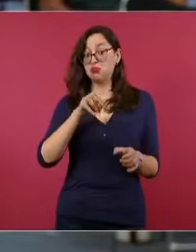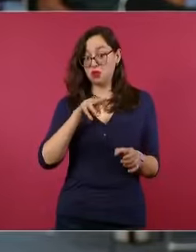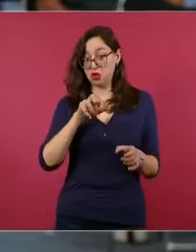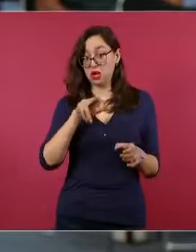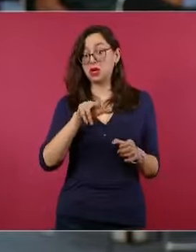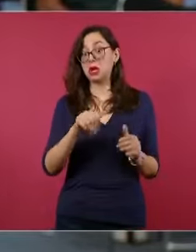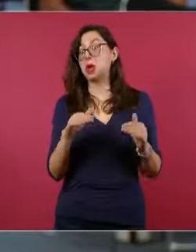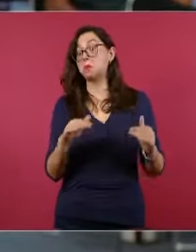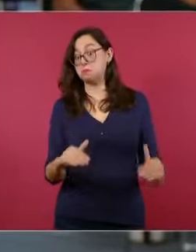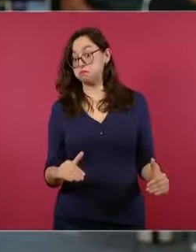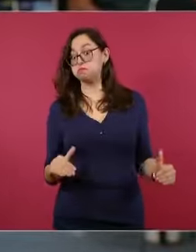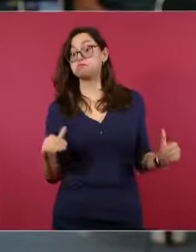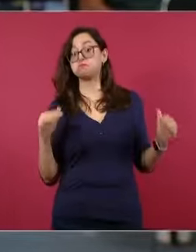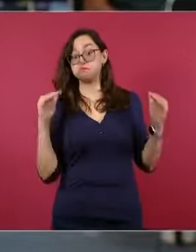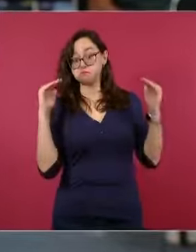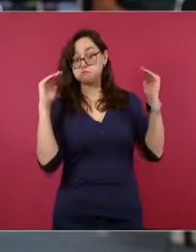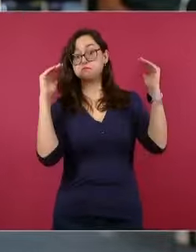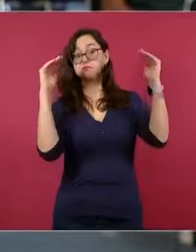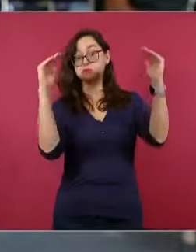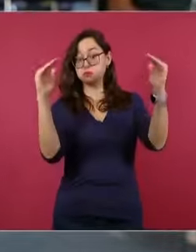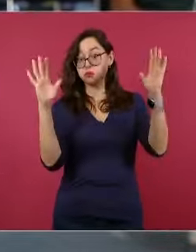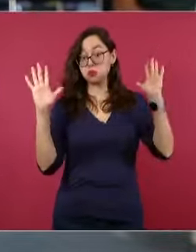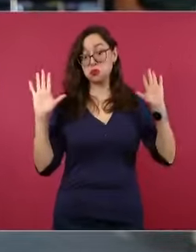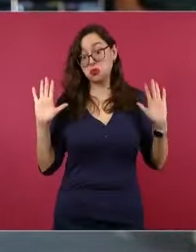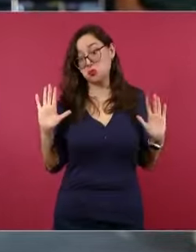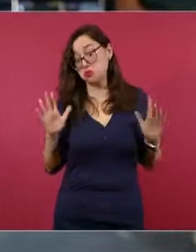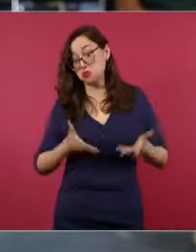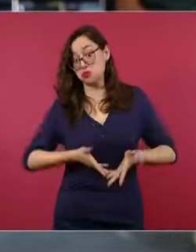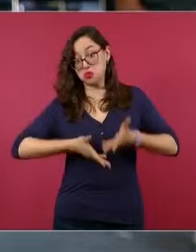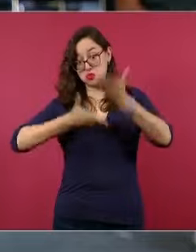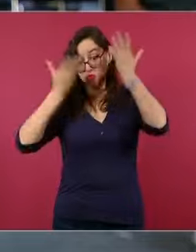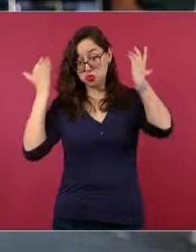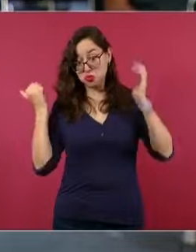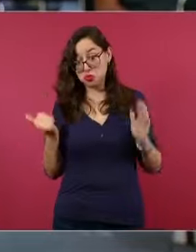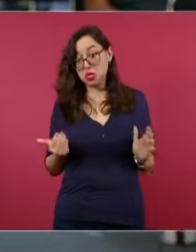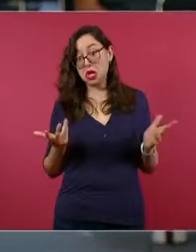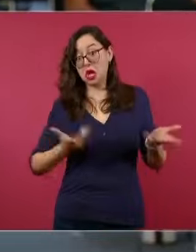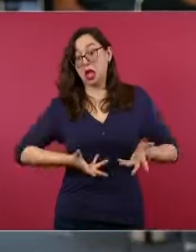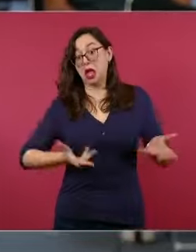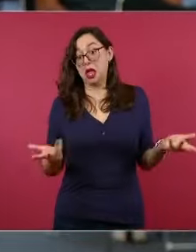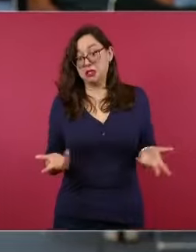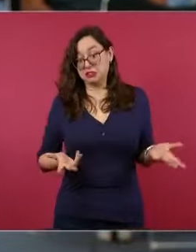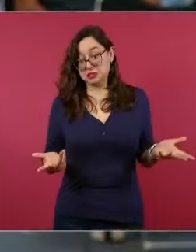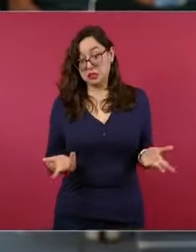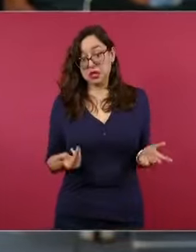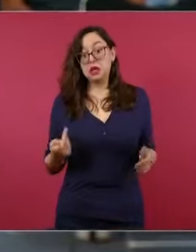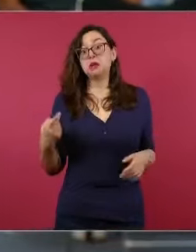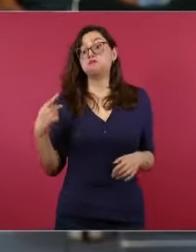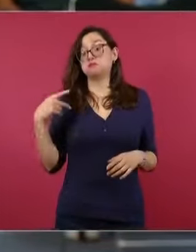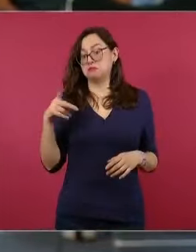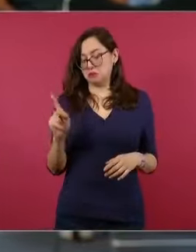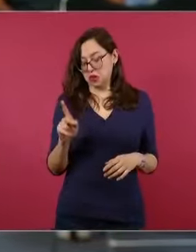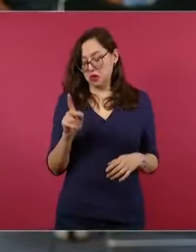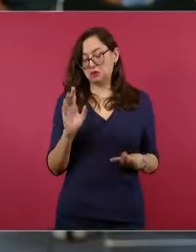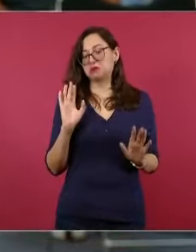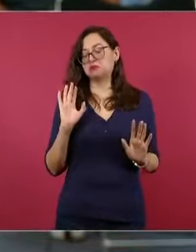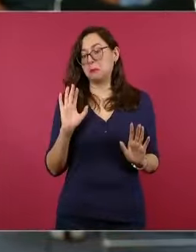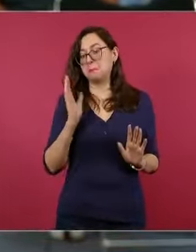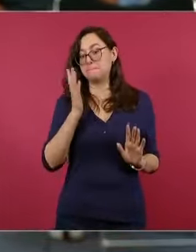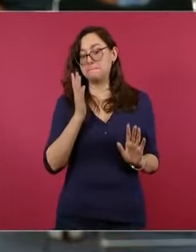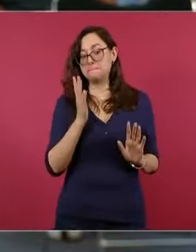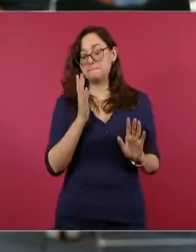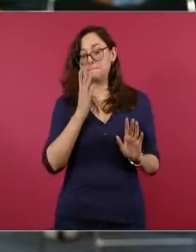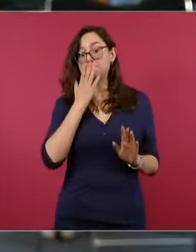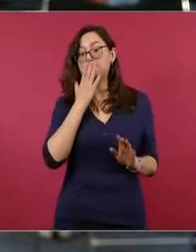morena y y pues yo no sé qué estar haciendo ahí también de la suya Supongo pero por lo menos en Sonora eh